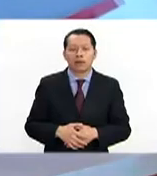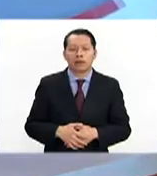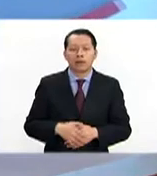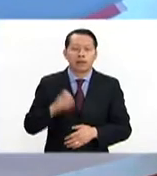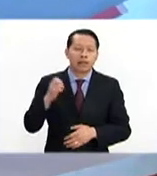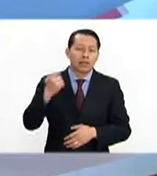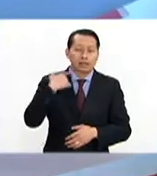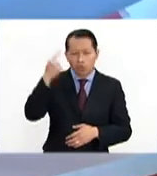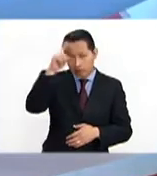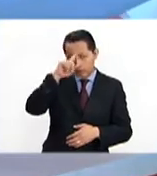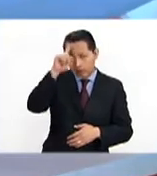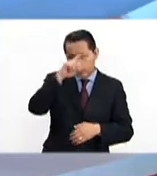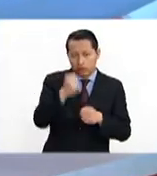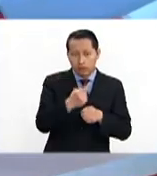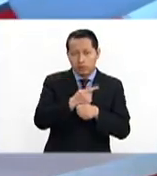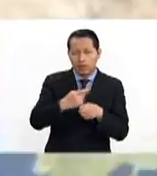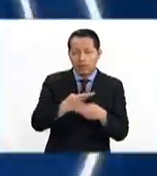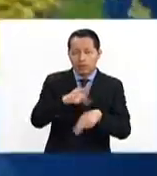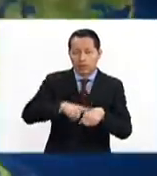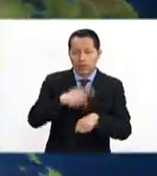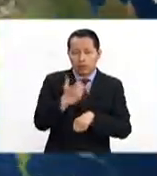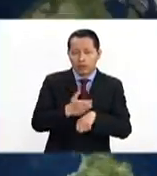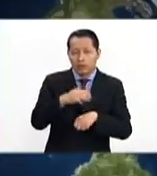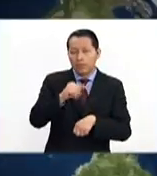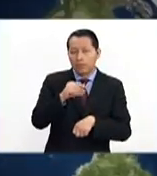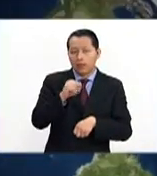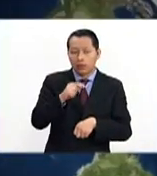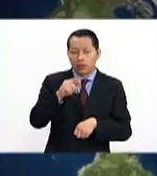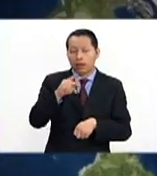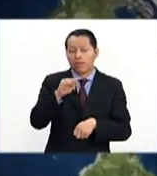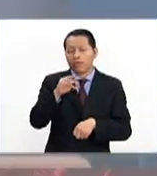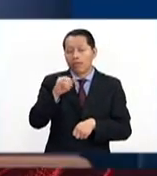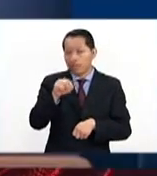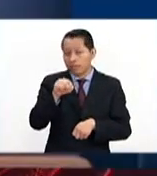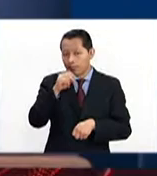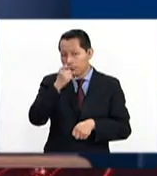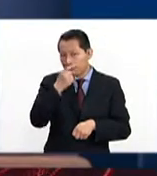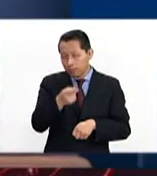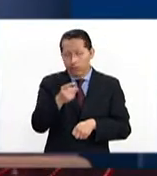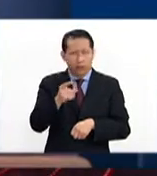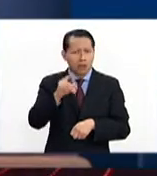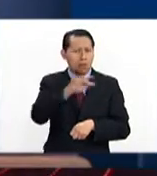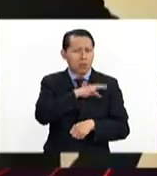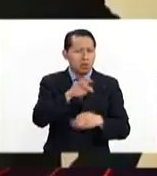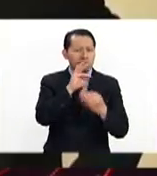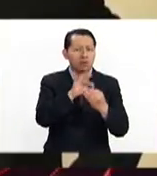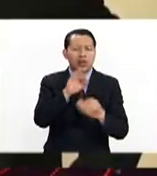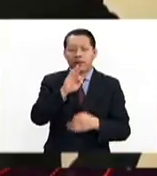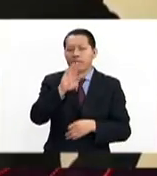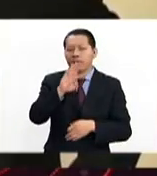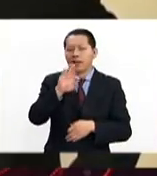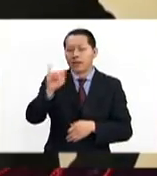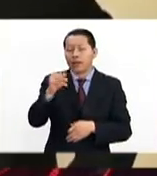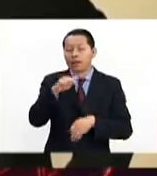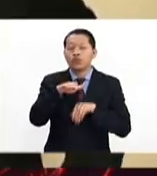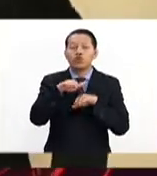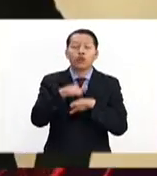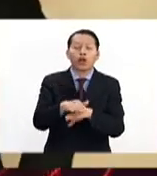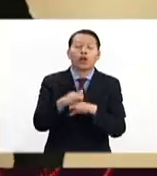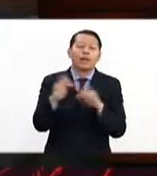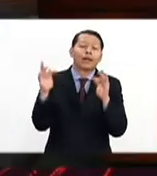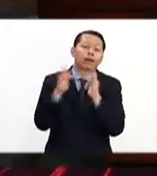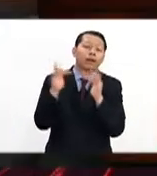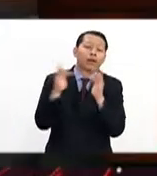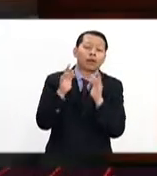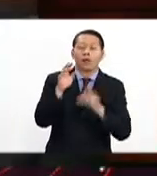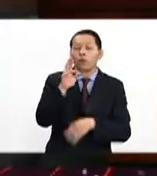El ex consejero de Seguridad Nacional de Estados Unidos, Michael Flynn, estaría dispuesto a testificar ante el FBI sobre los presuntos vínculos